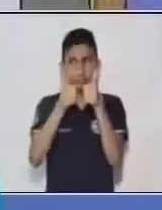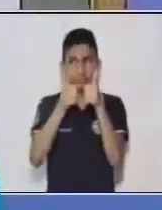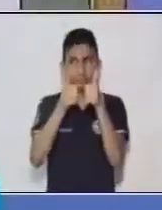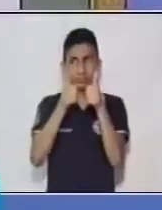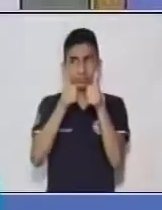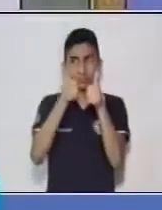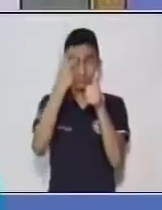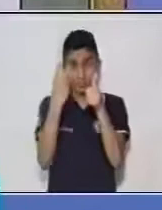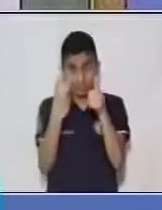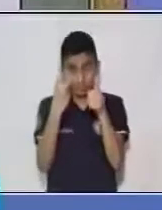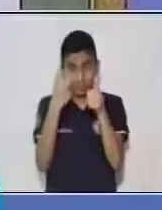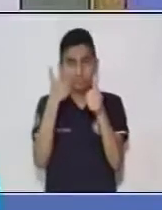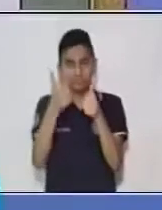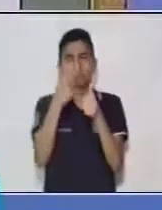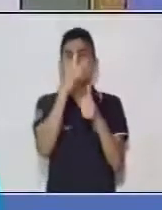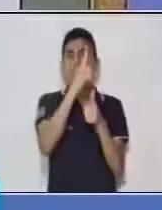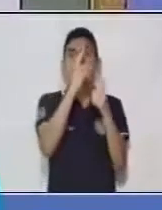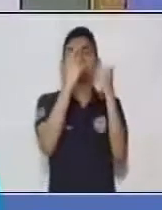lleva